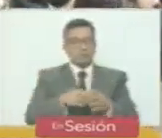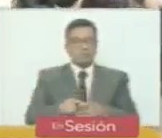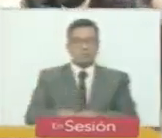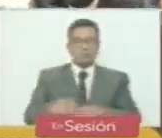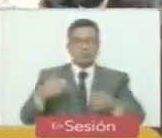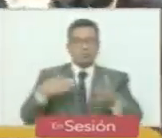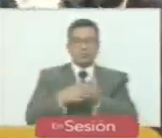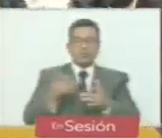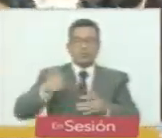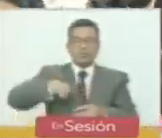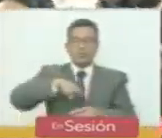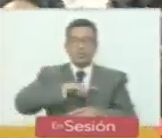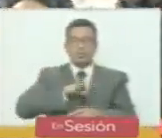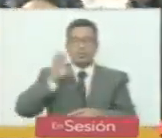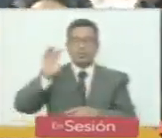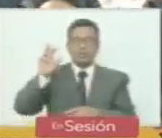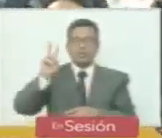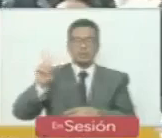contra nuestra patria.